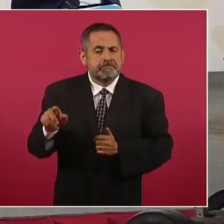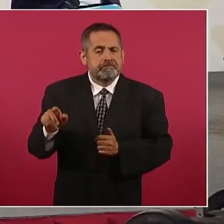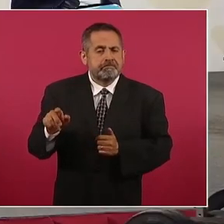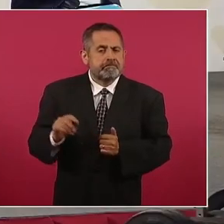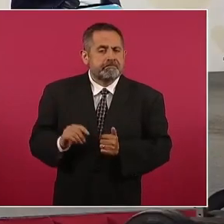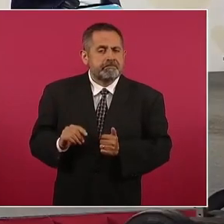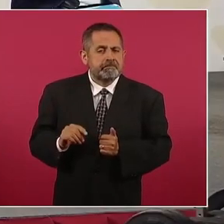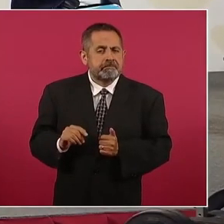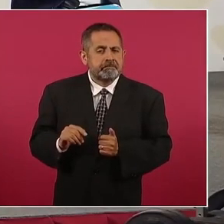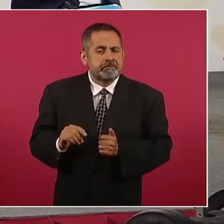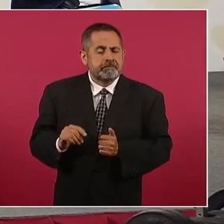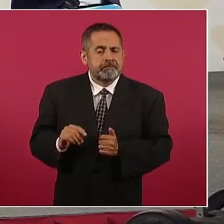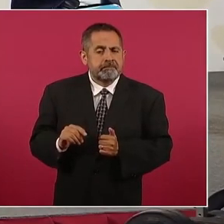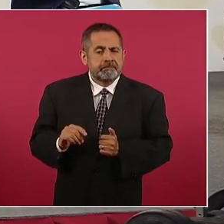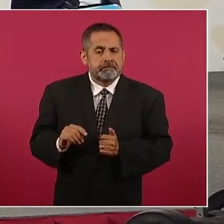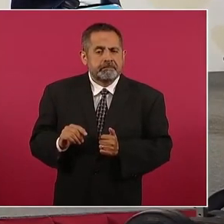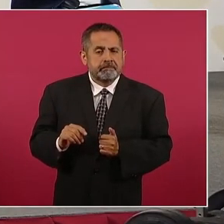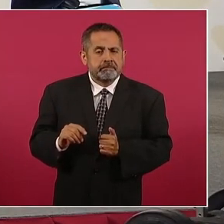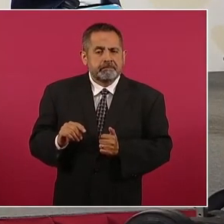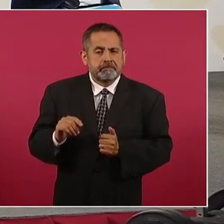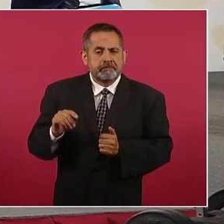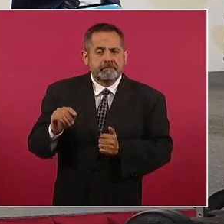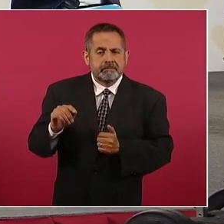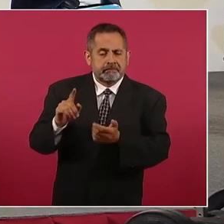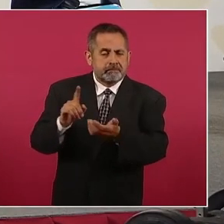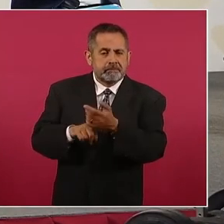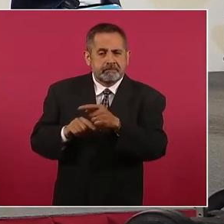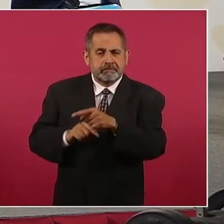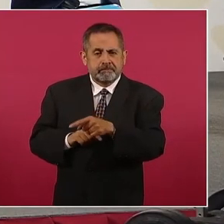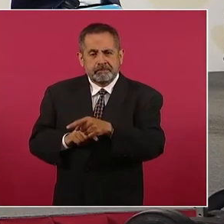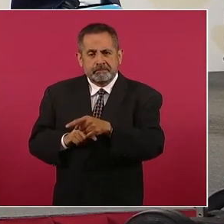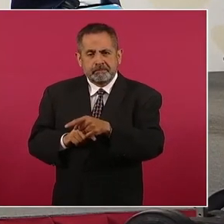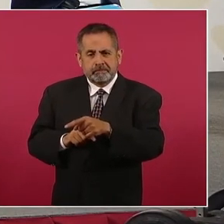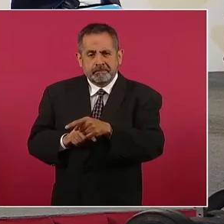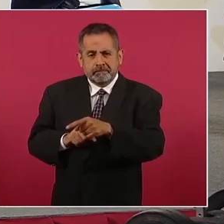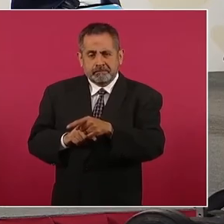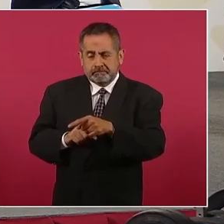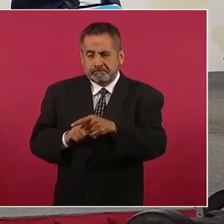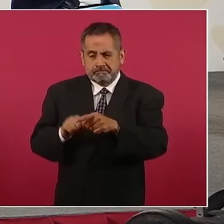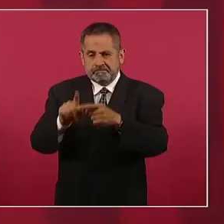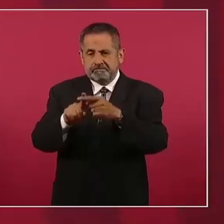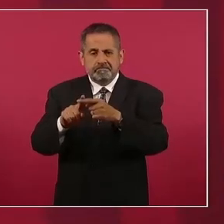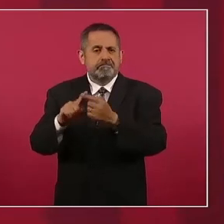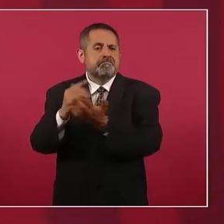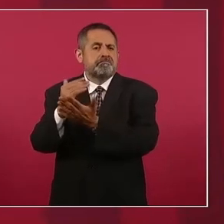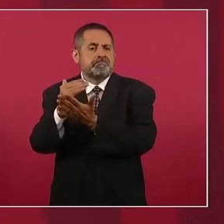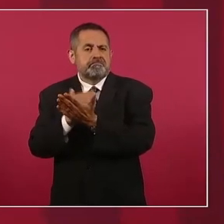de la cultura maya, de las menos pobladas.